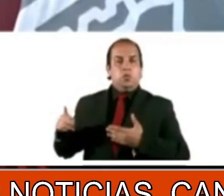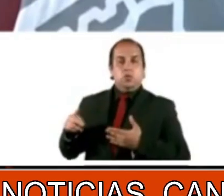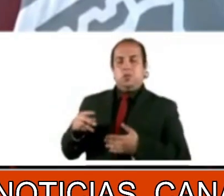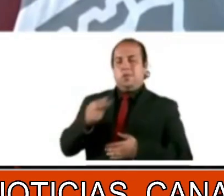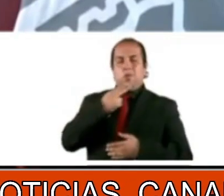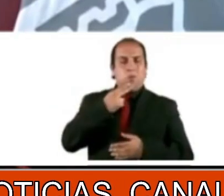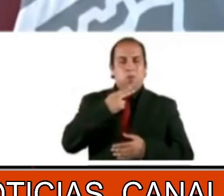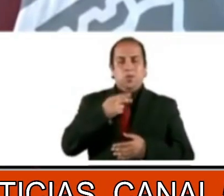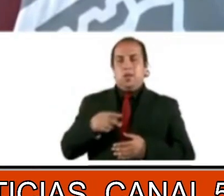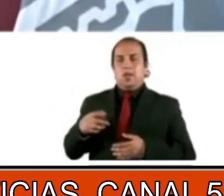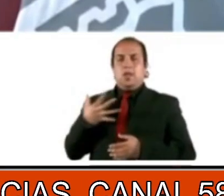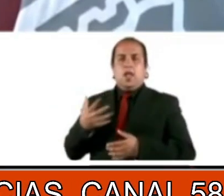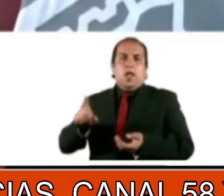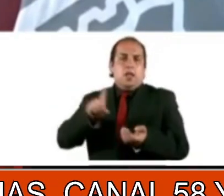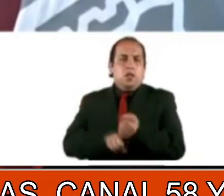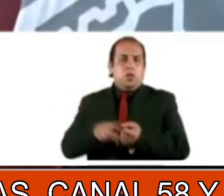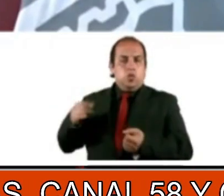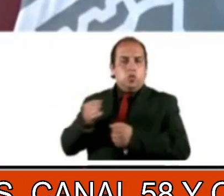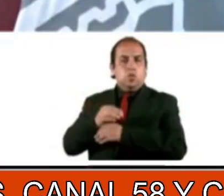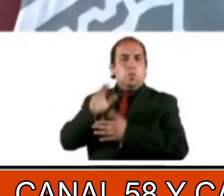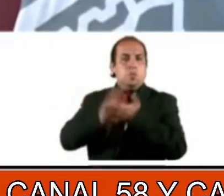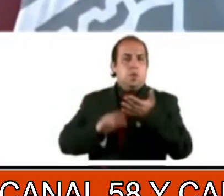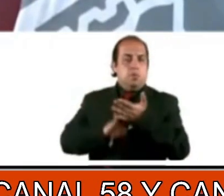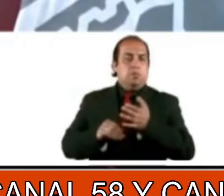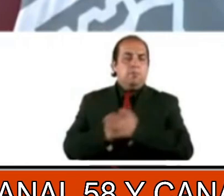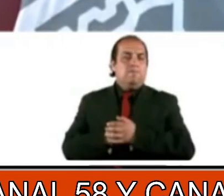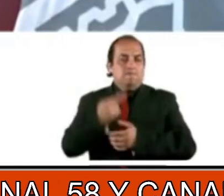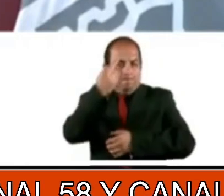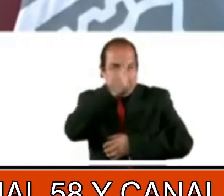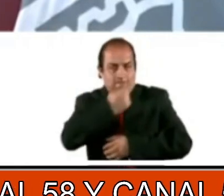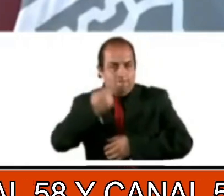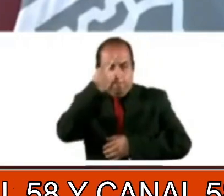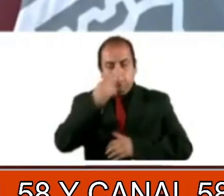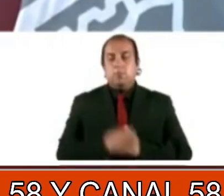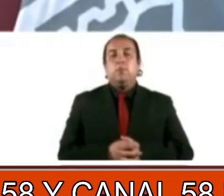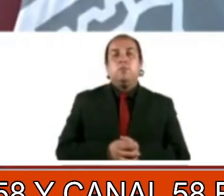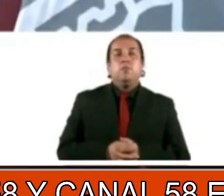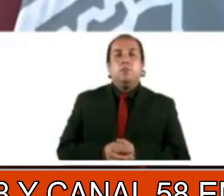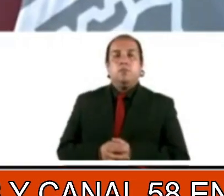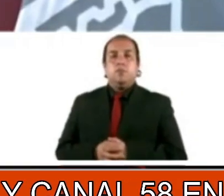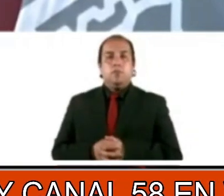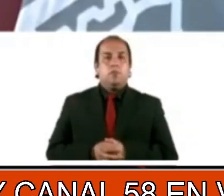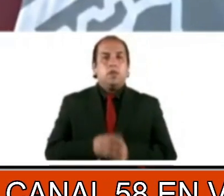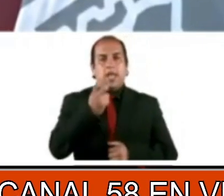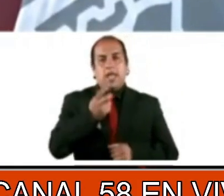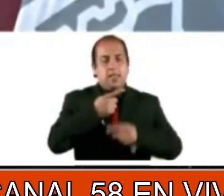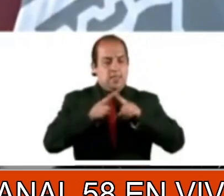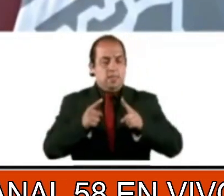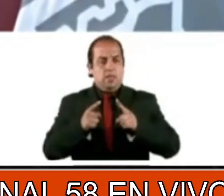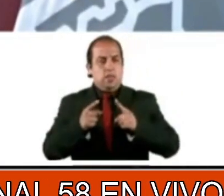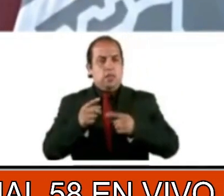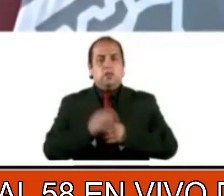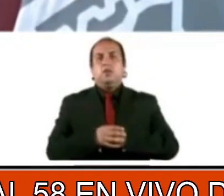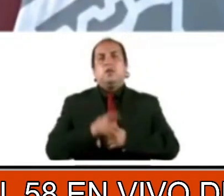está determinada, digamos, en sus propios documentos de metodología. Ese es el diferendo metodológico que se ha dado a